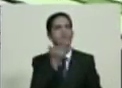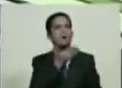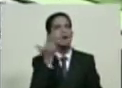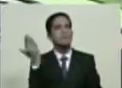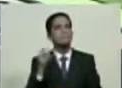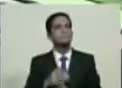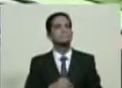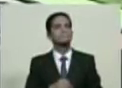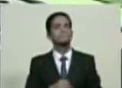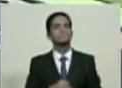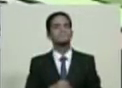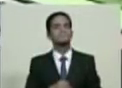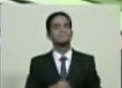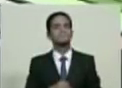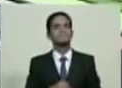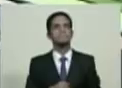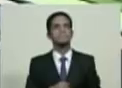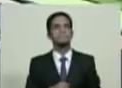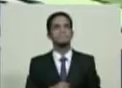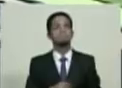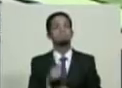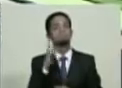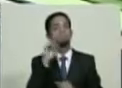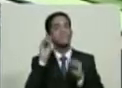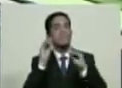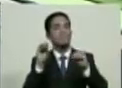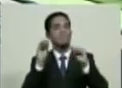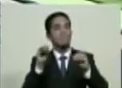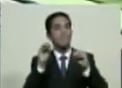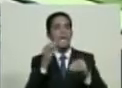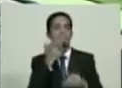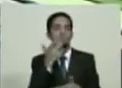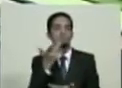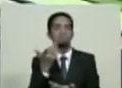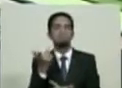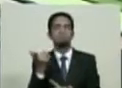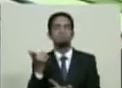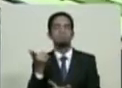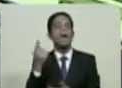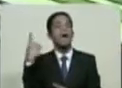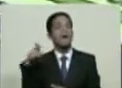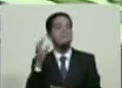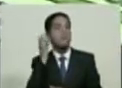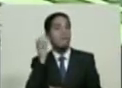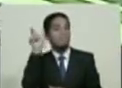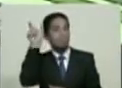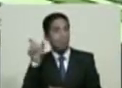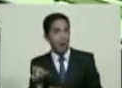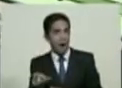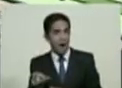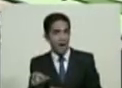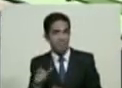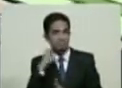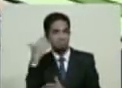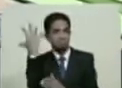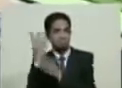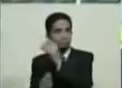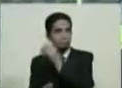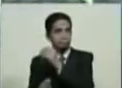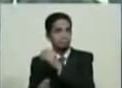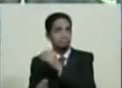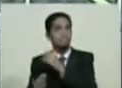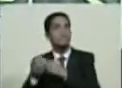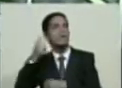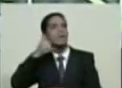quien también fungen de alerta temprana con los radios para avisar si viene alguna comisión de la Fuerza Armada en el sistema